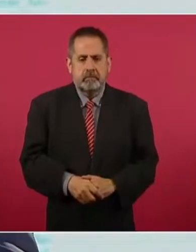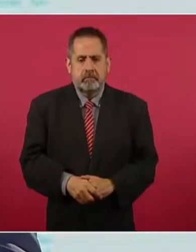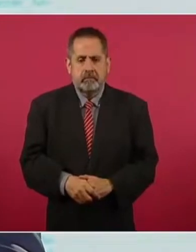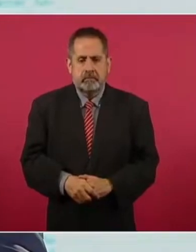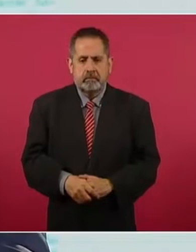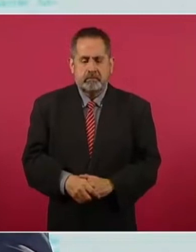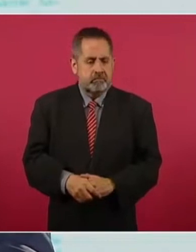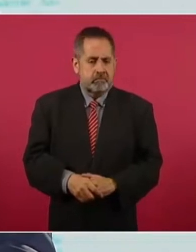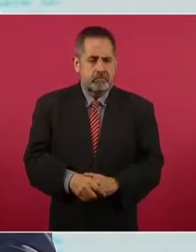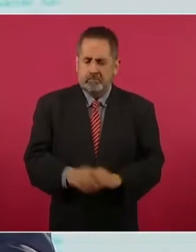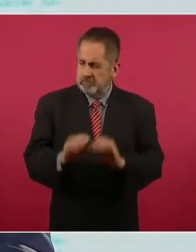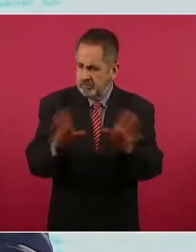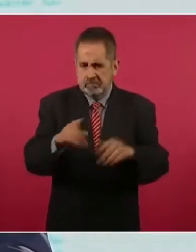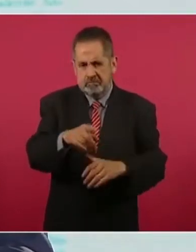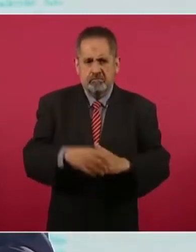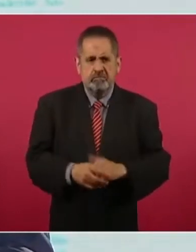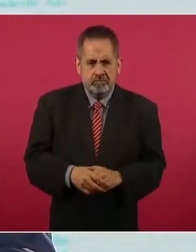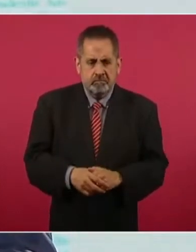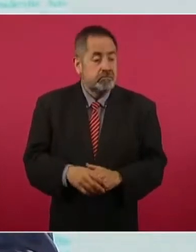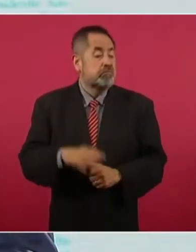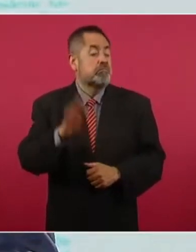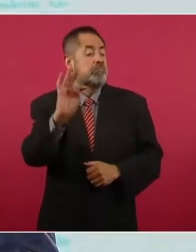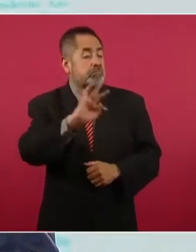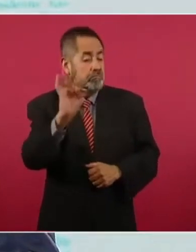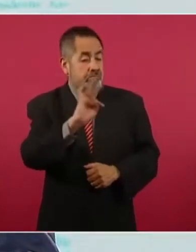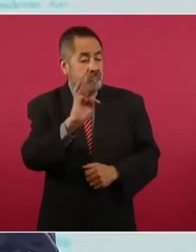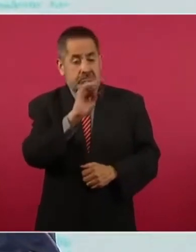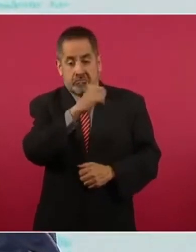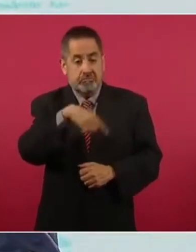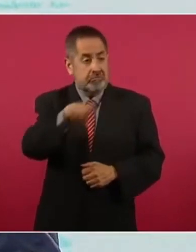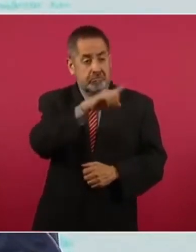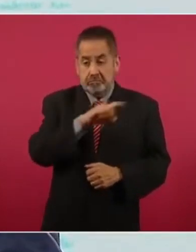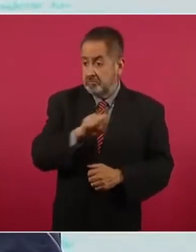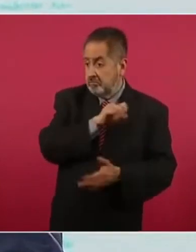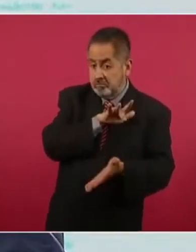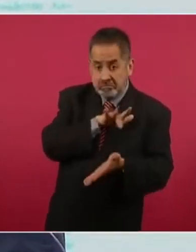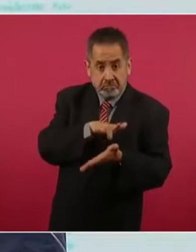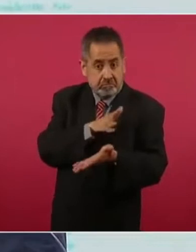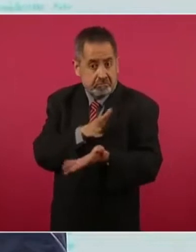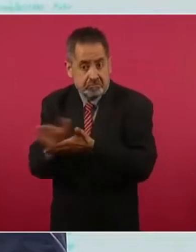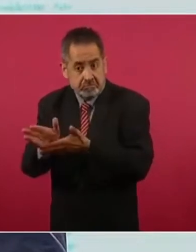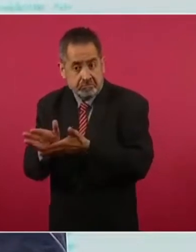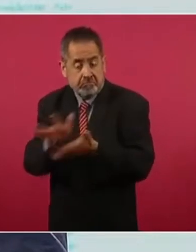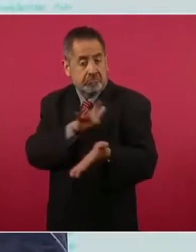Claro, en el caso de que fuese así,